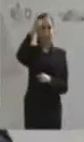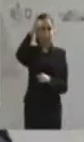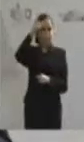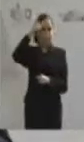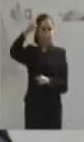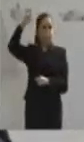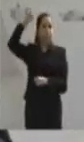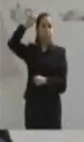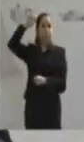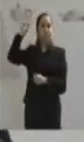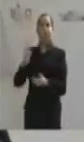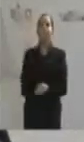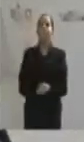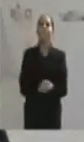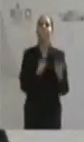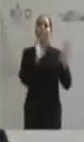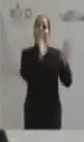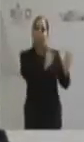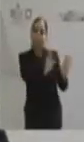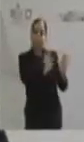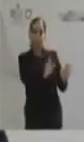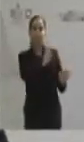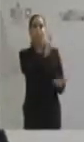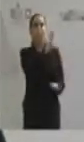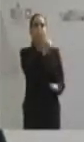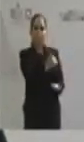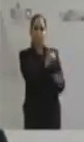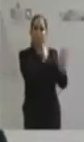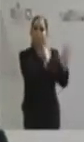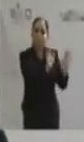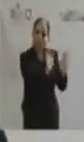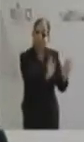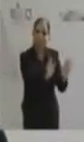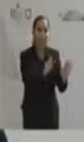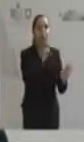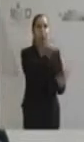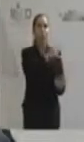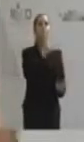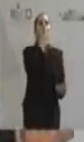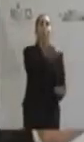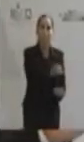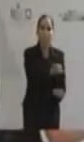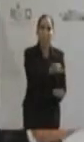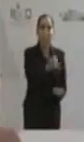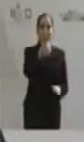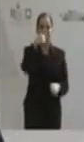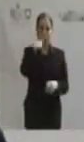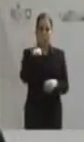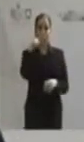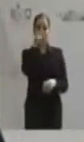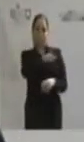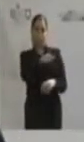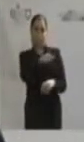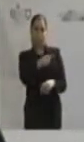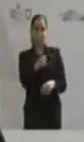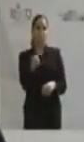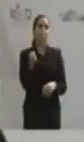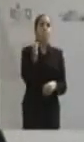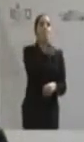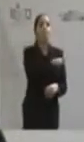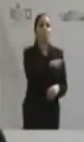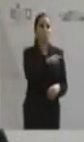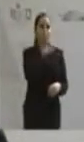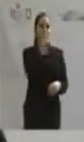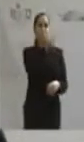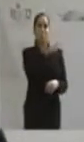No te equivoques, Roberto. Yo no te estoy acusando de nada. No es malo, te lo dije desde el debate pasado, no es